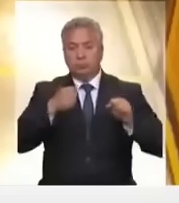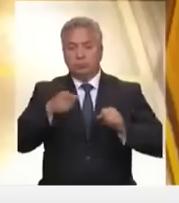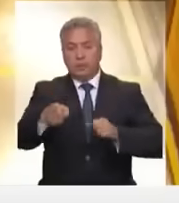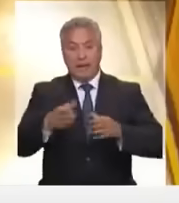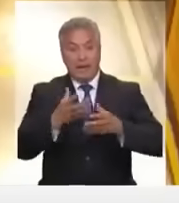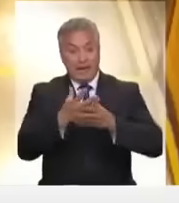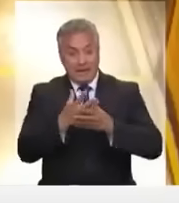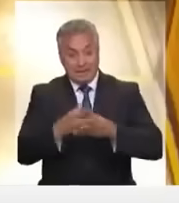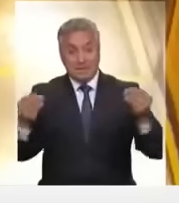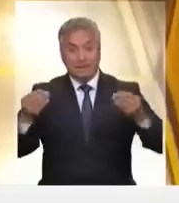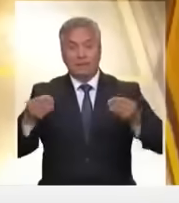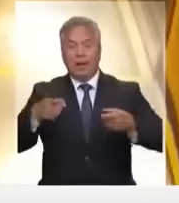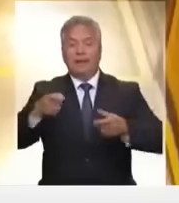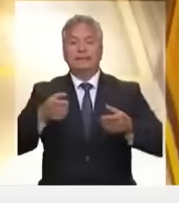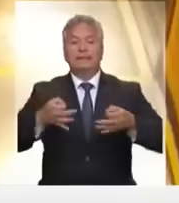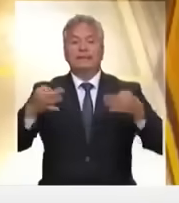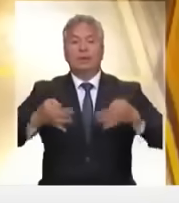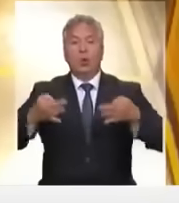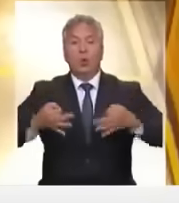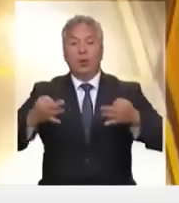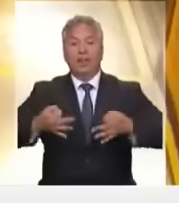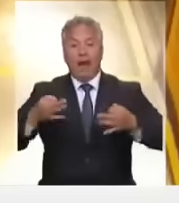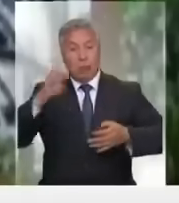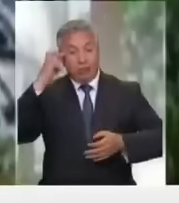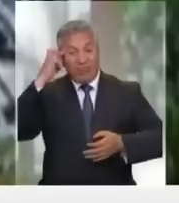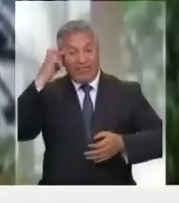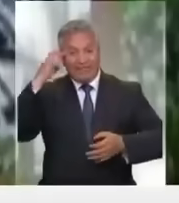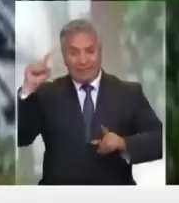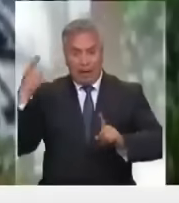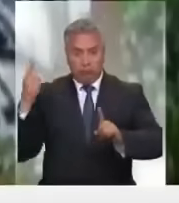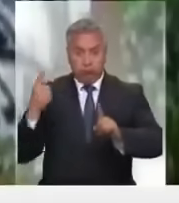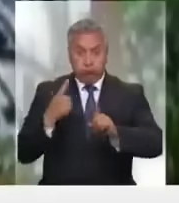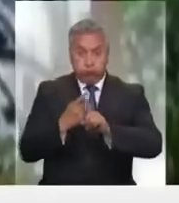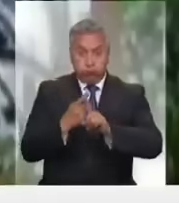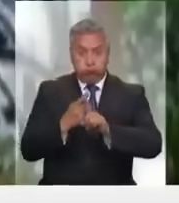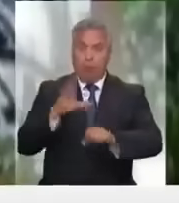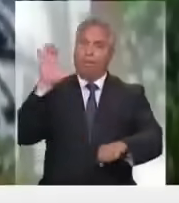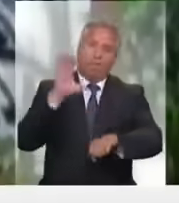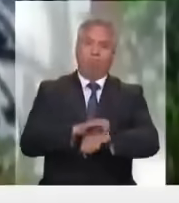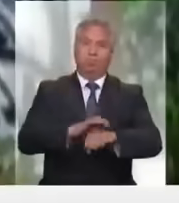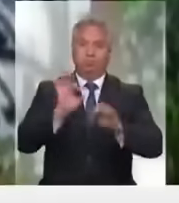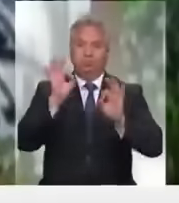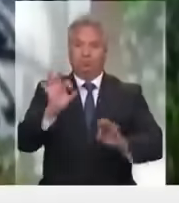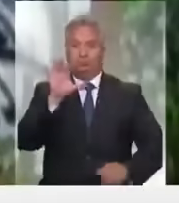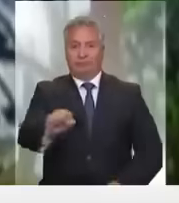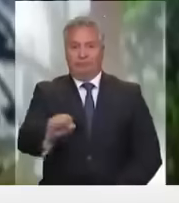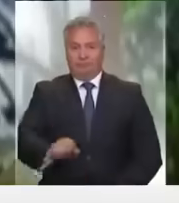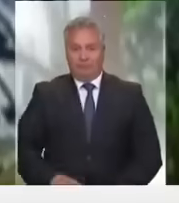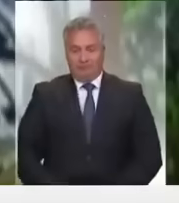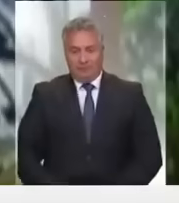escape, seguridad de Providencia lo capta, lo persigue y logra su detención.